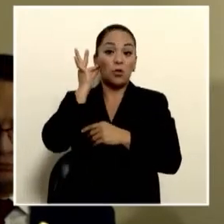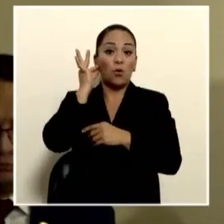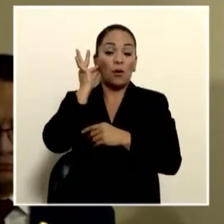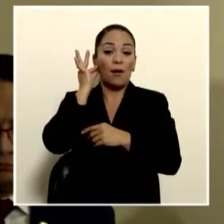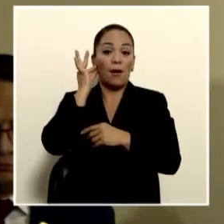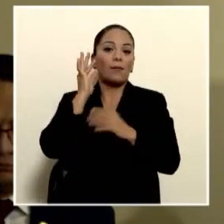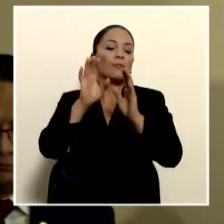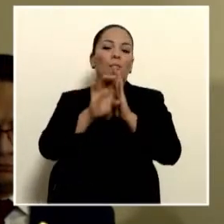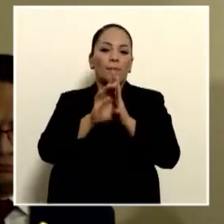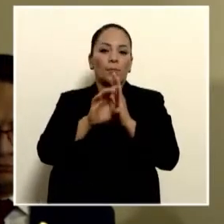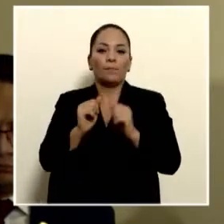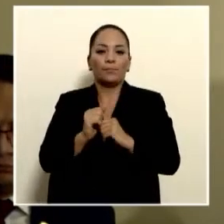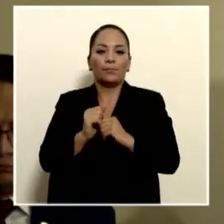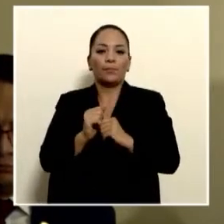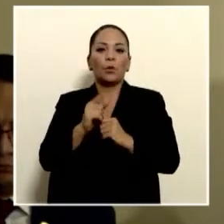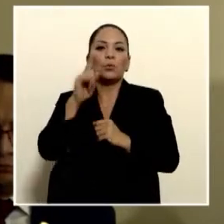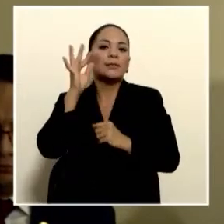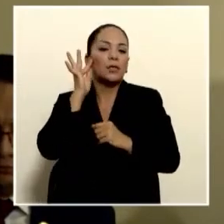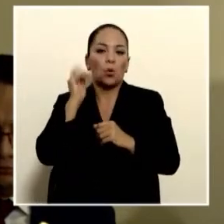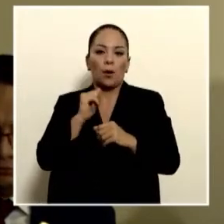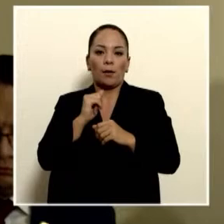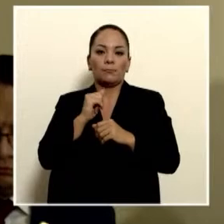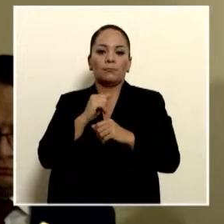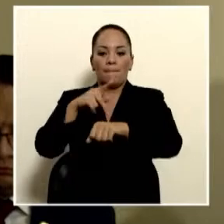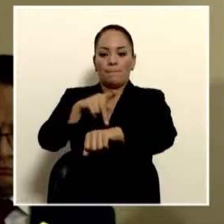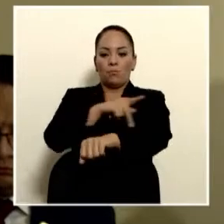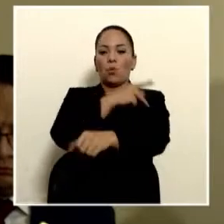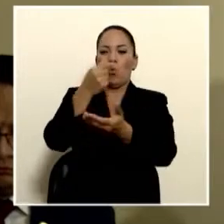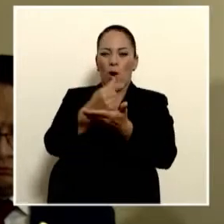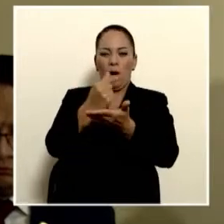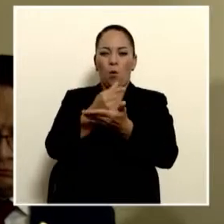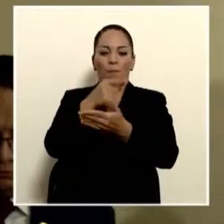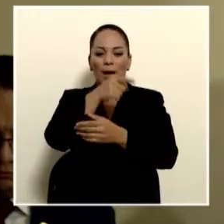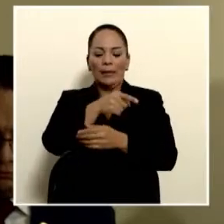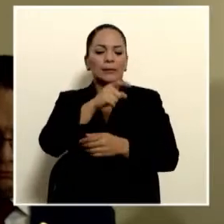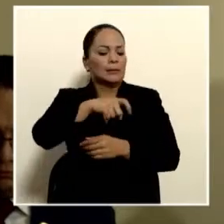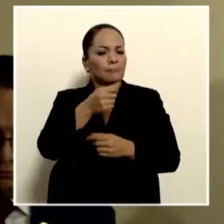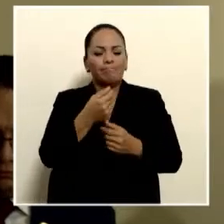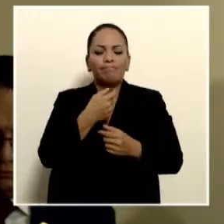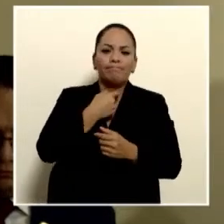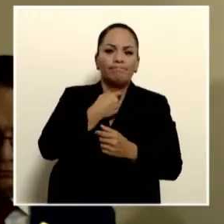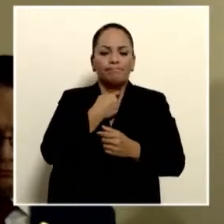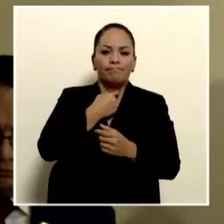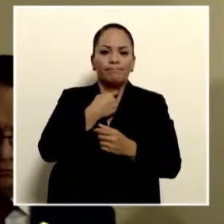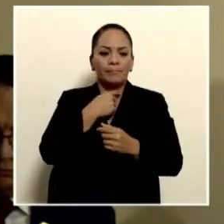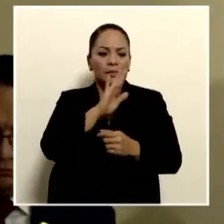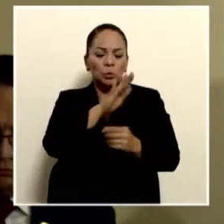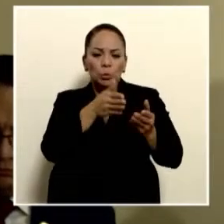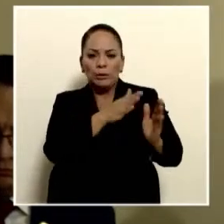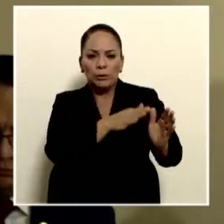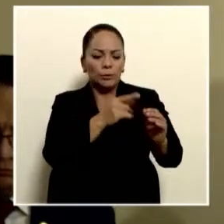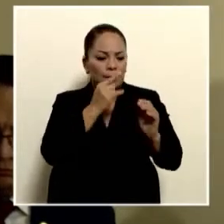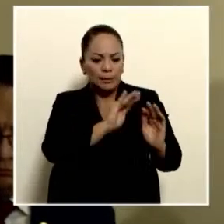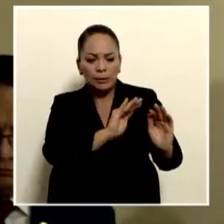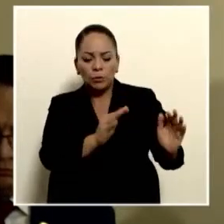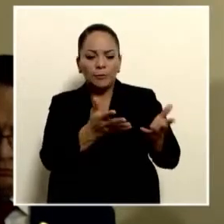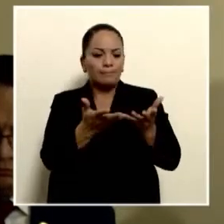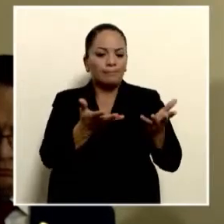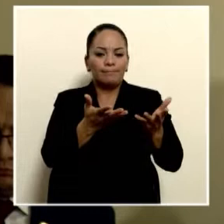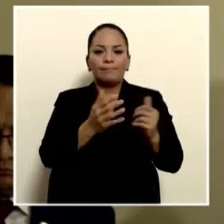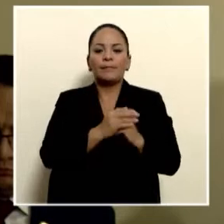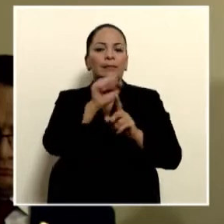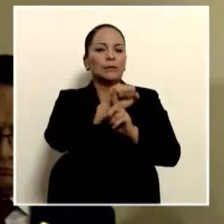Purral pasando necesidades y los niños que están en esos hogares